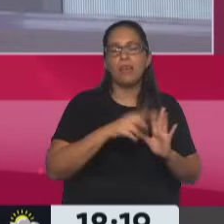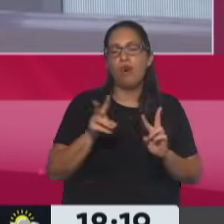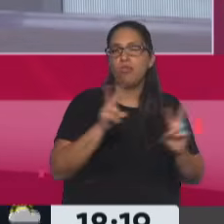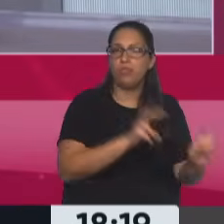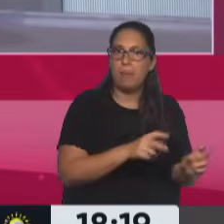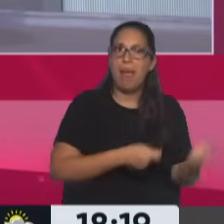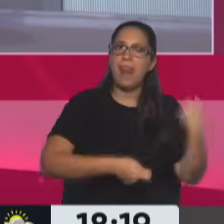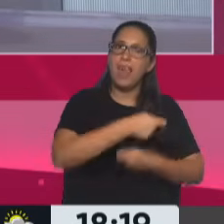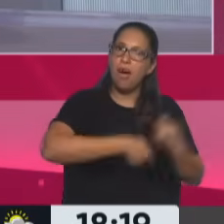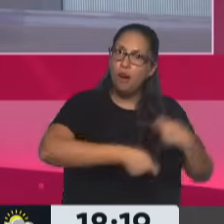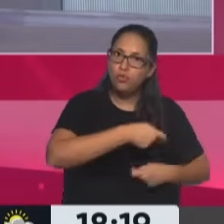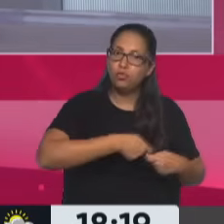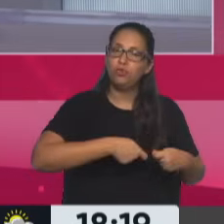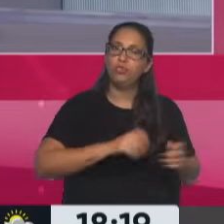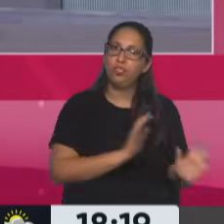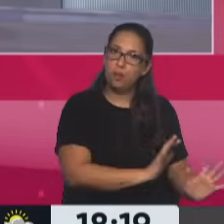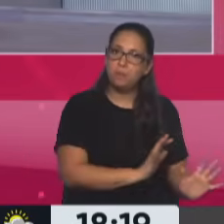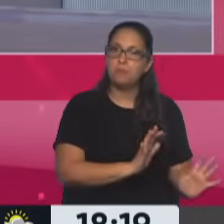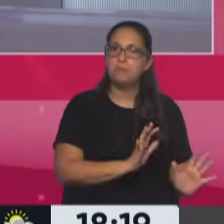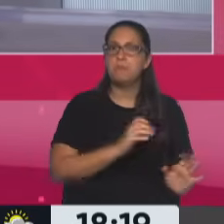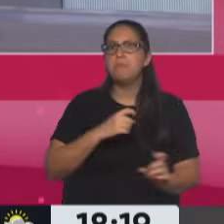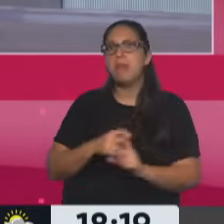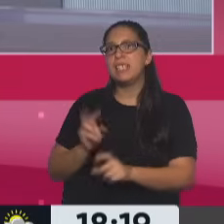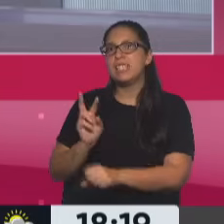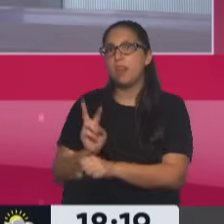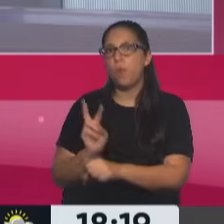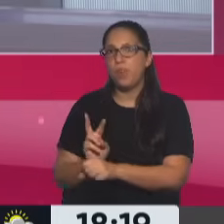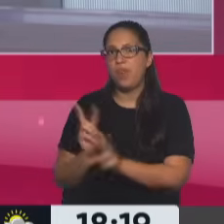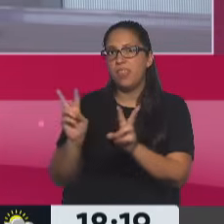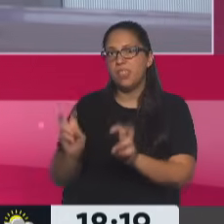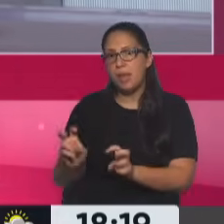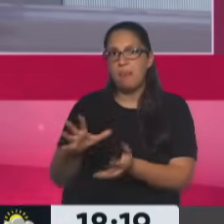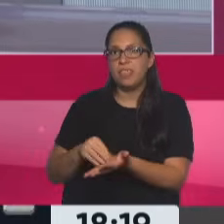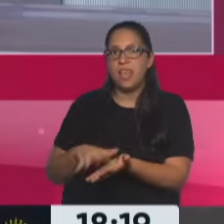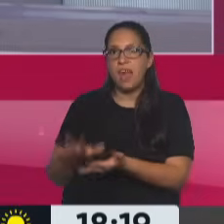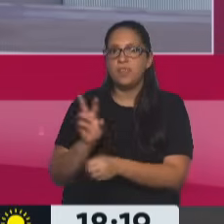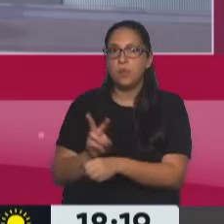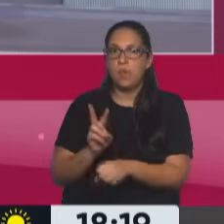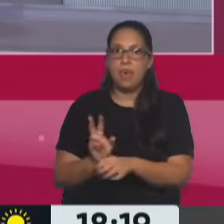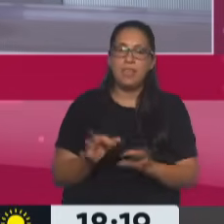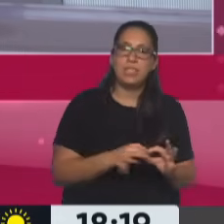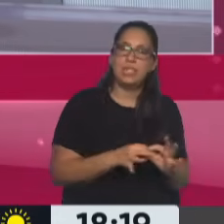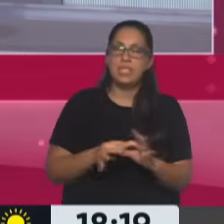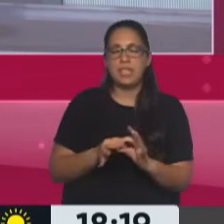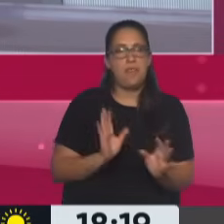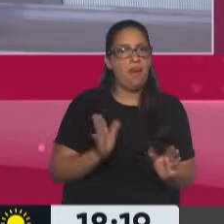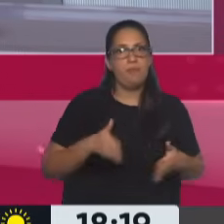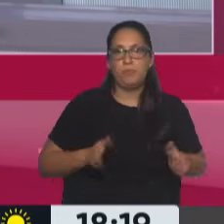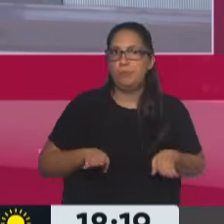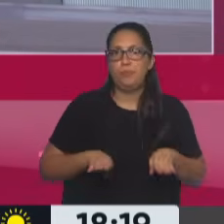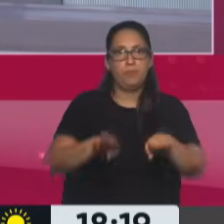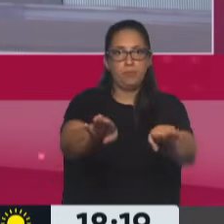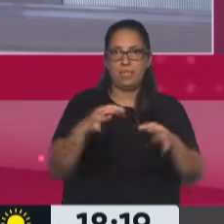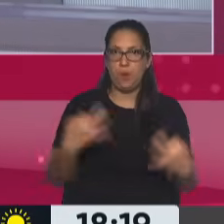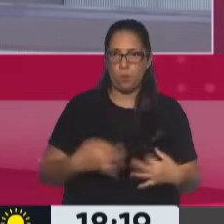Negocios, como bien digo, y seguridad van de la mano en este siglo XXI y van a ir por mucho tiempo de la mano. Juan,